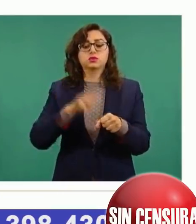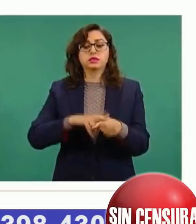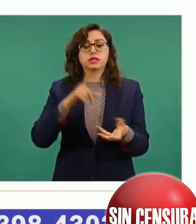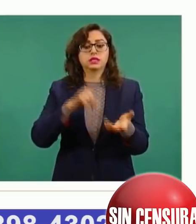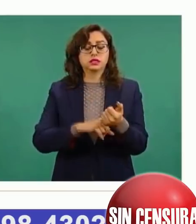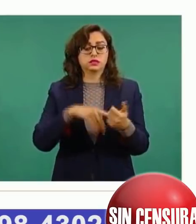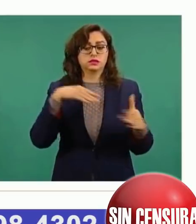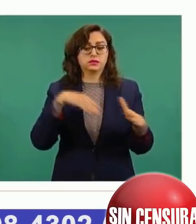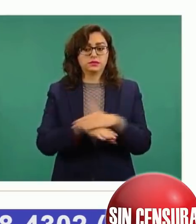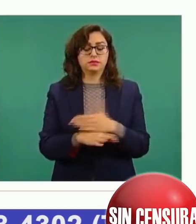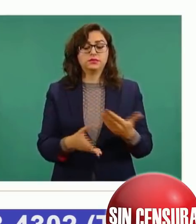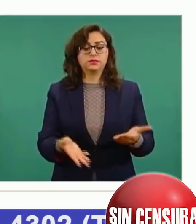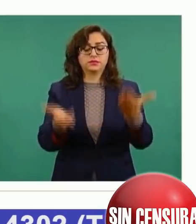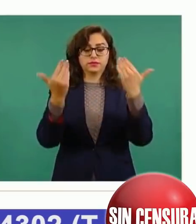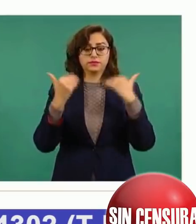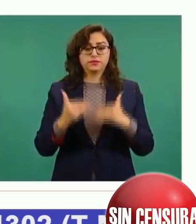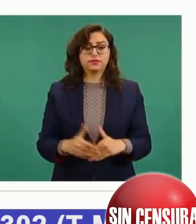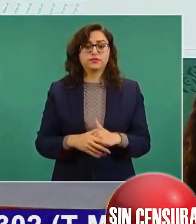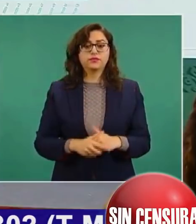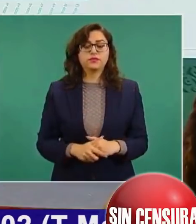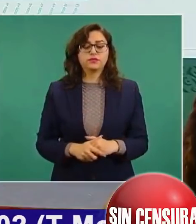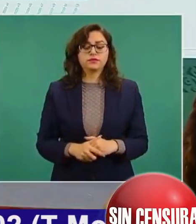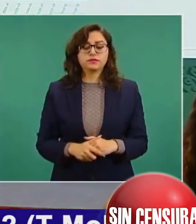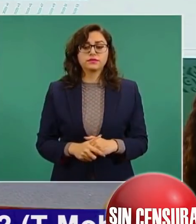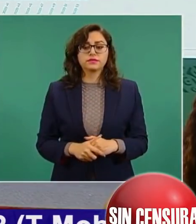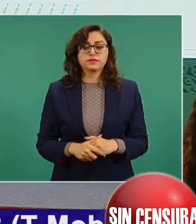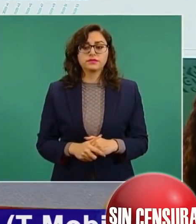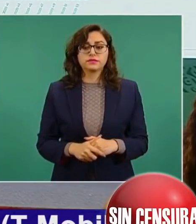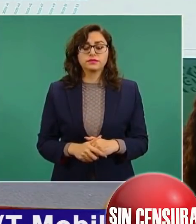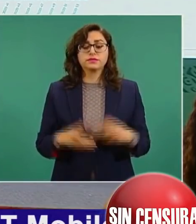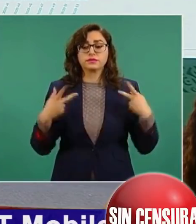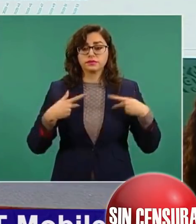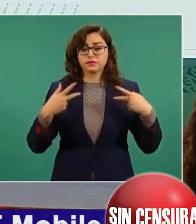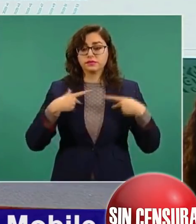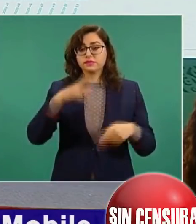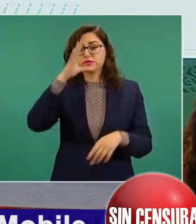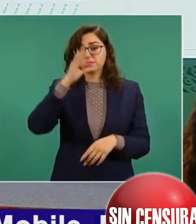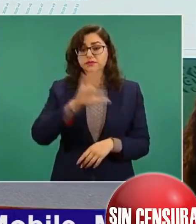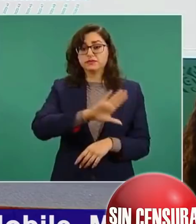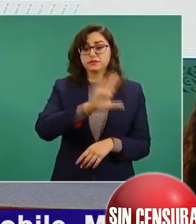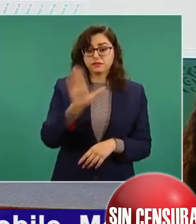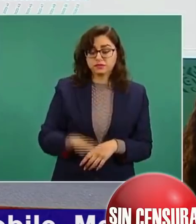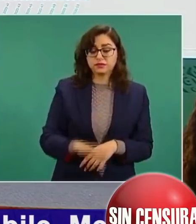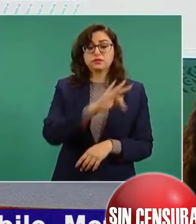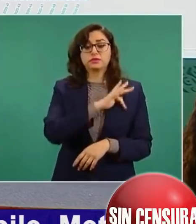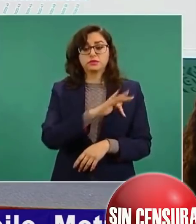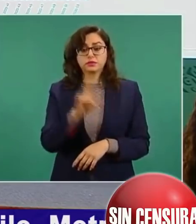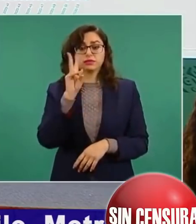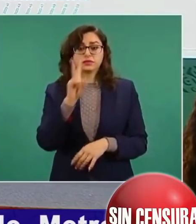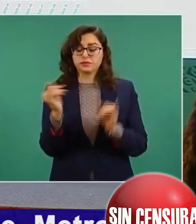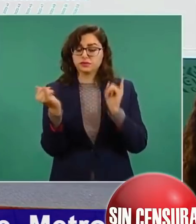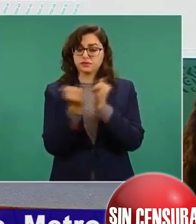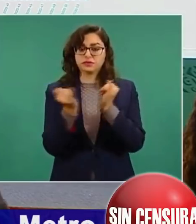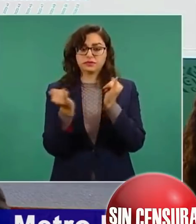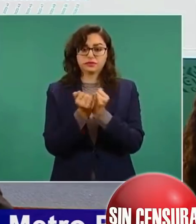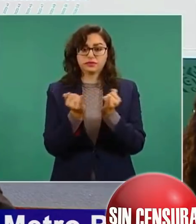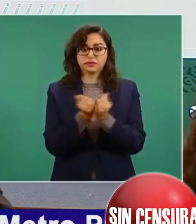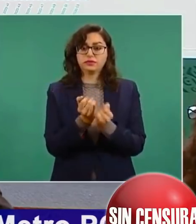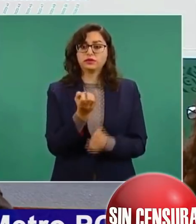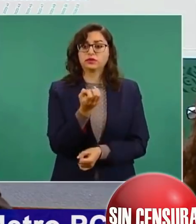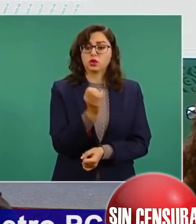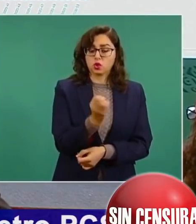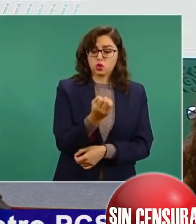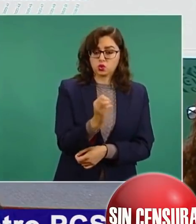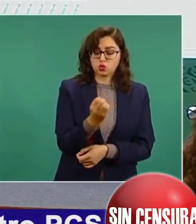32 entidades federativas. Esta es la mortalidad nacional y se puede ver también cómo con el mismo calendario a partir de octubre,